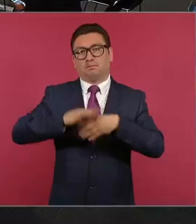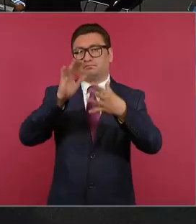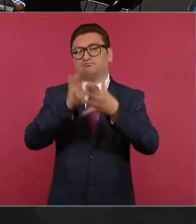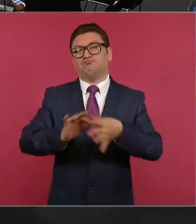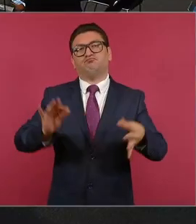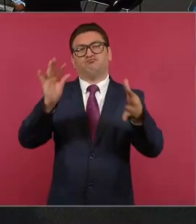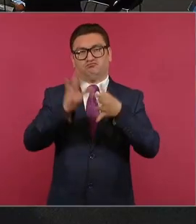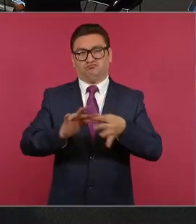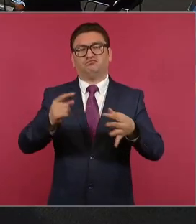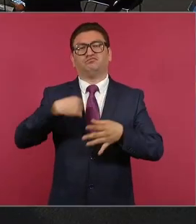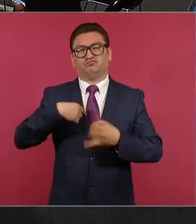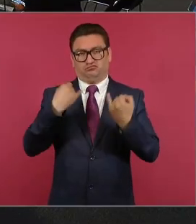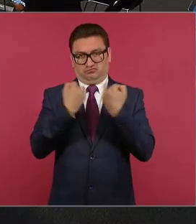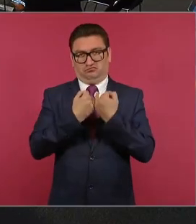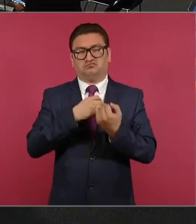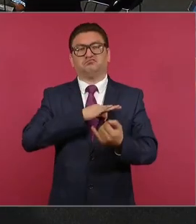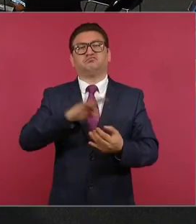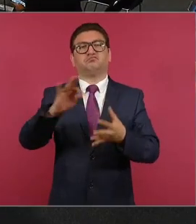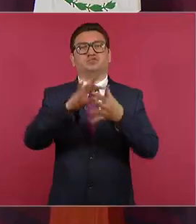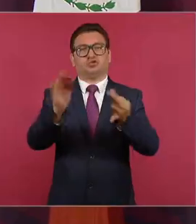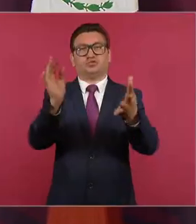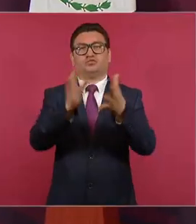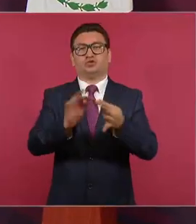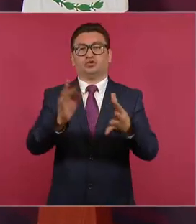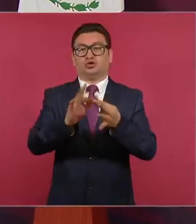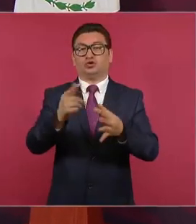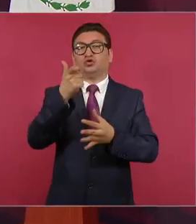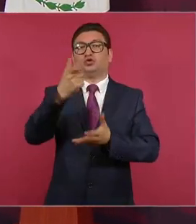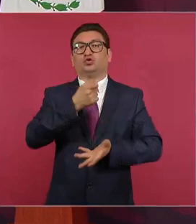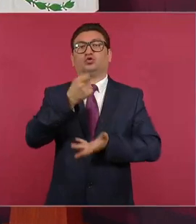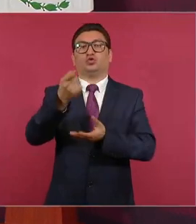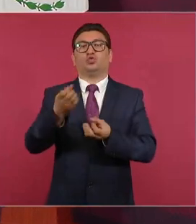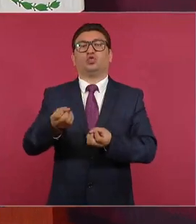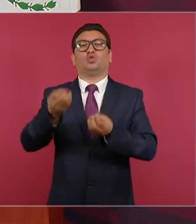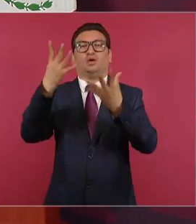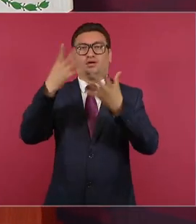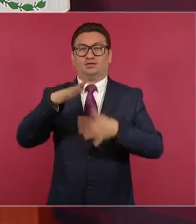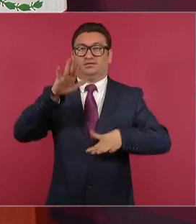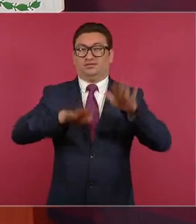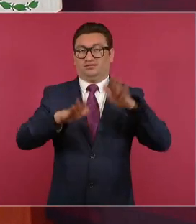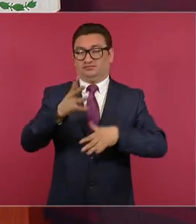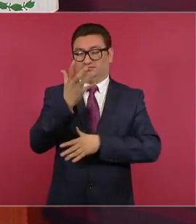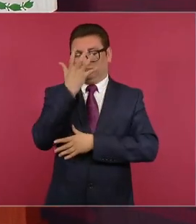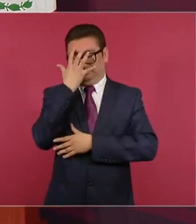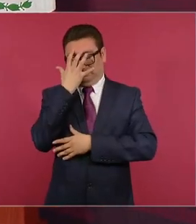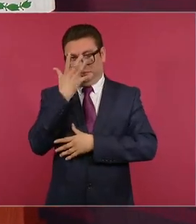diciendo de cuánto les daban. Es que a veces me da pena,